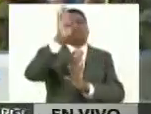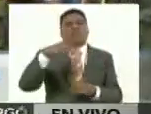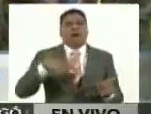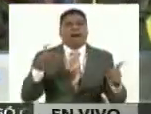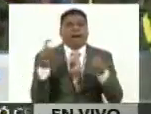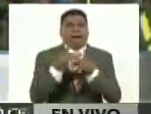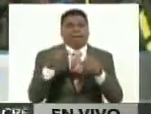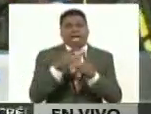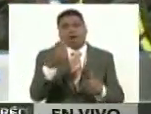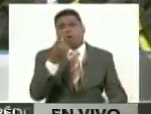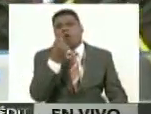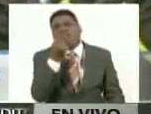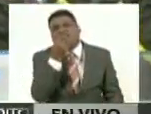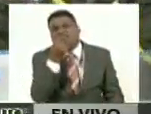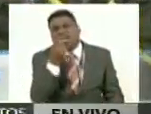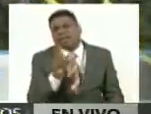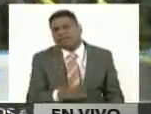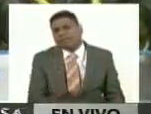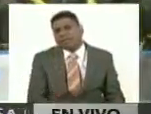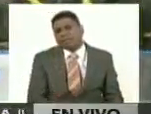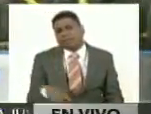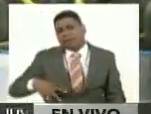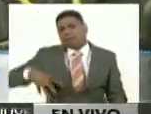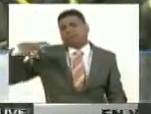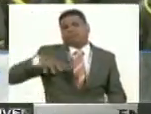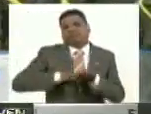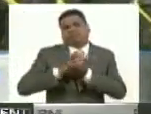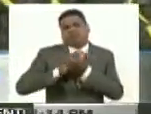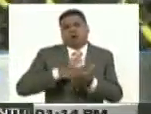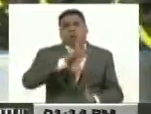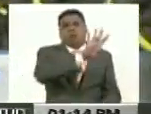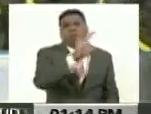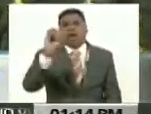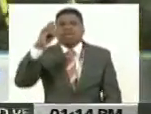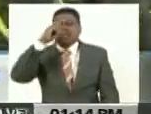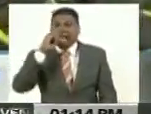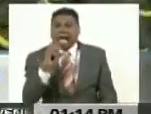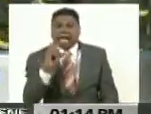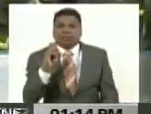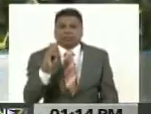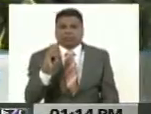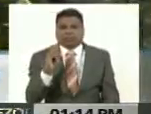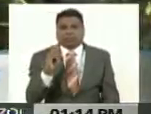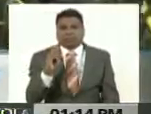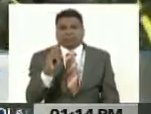copellano burguesa que estaba entregando durante 40 años